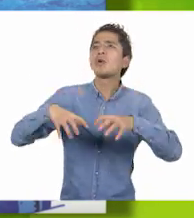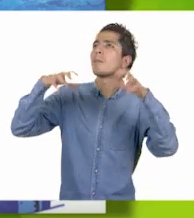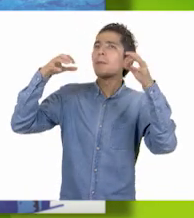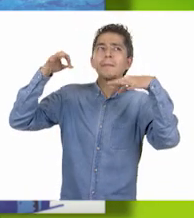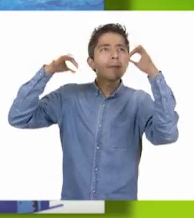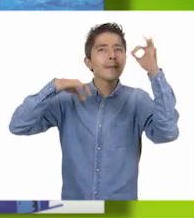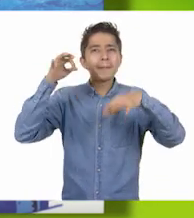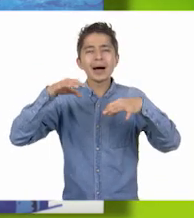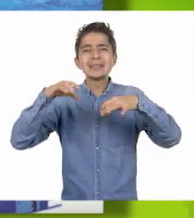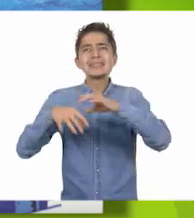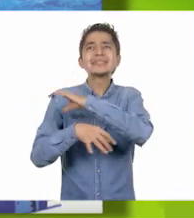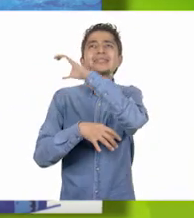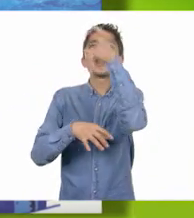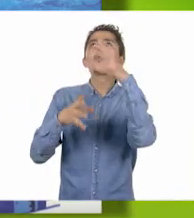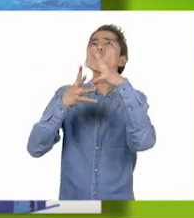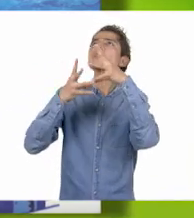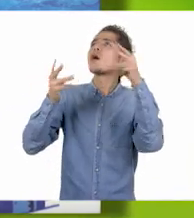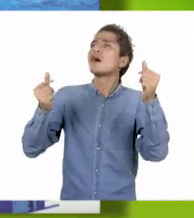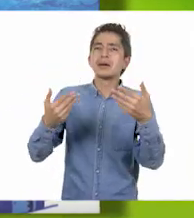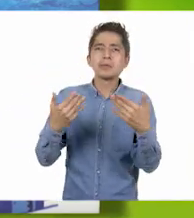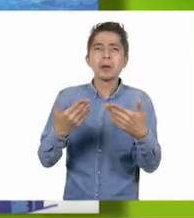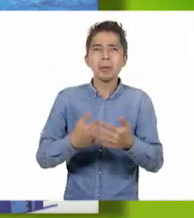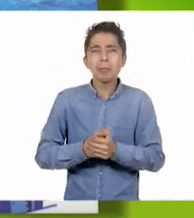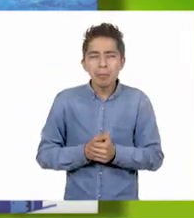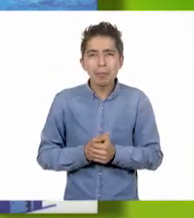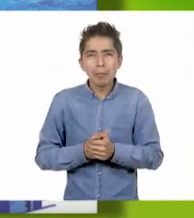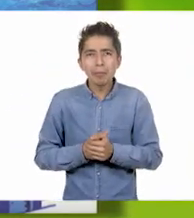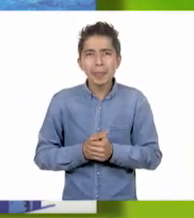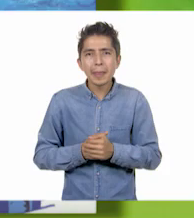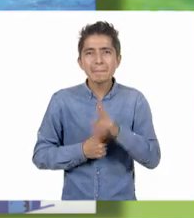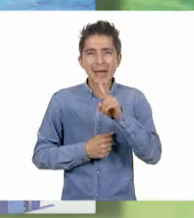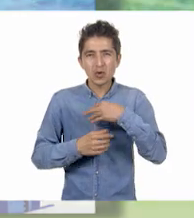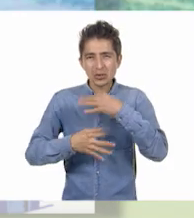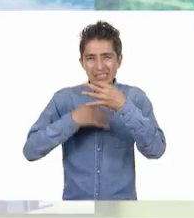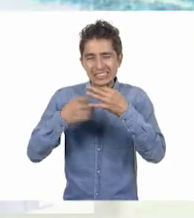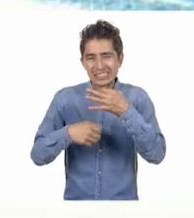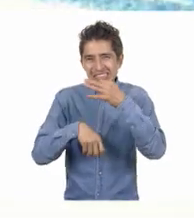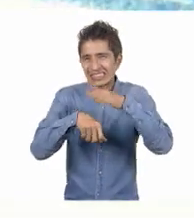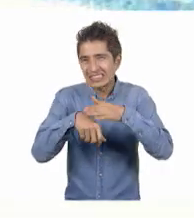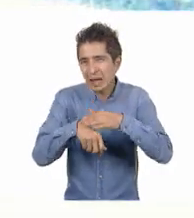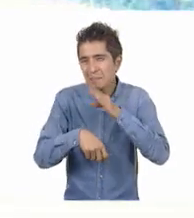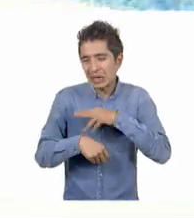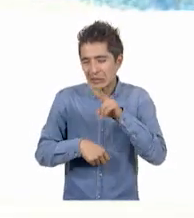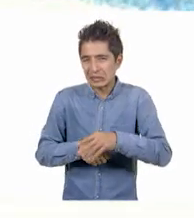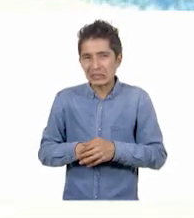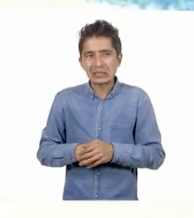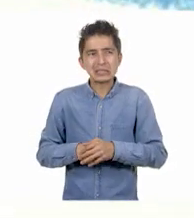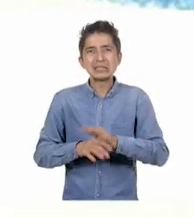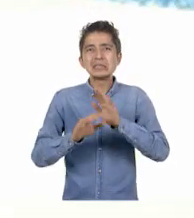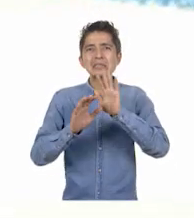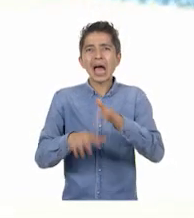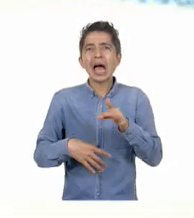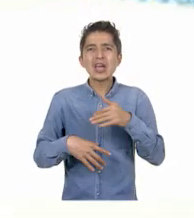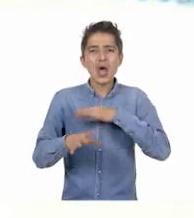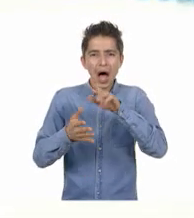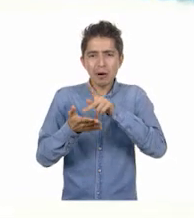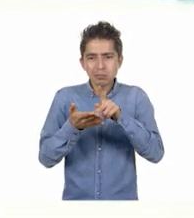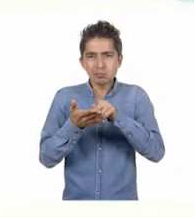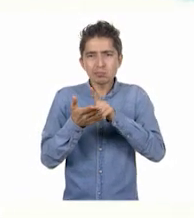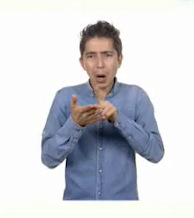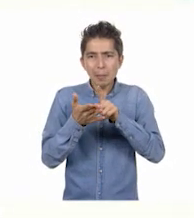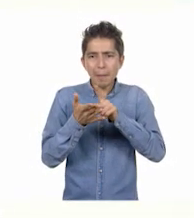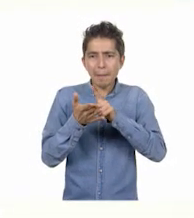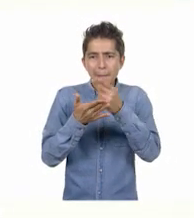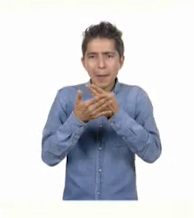y cielos despejados. La mala noticia es que ya estoy tan corto y rechoncho que